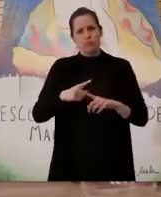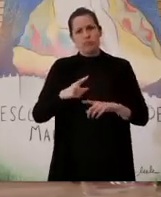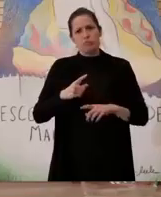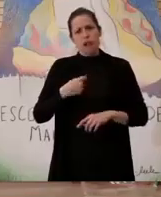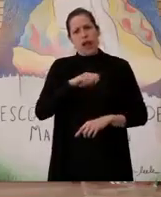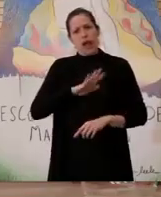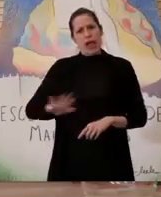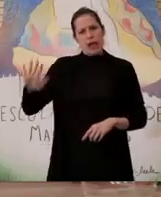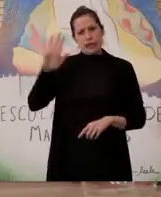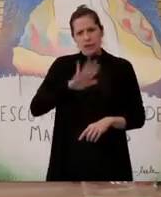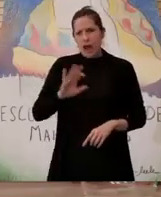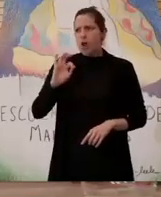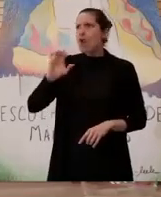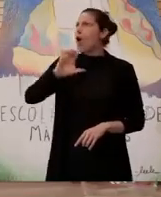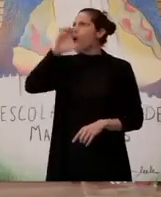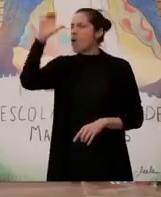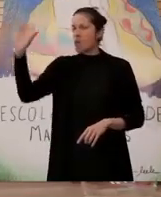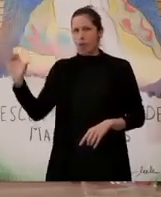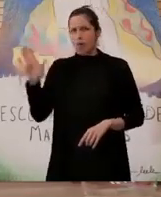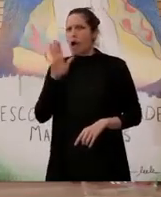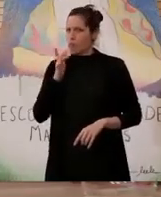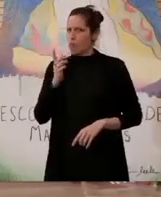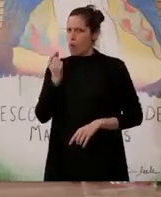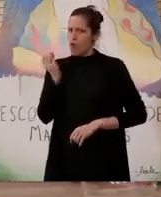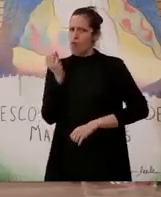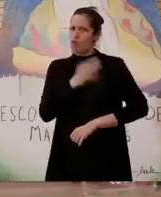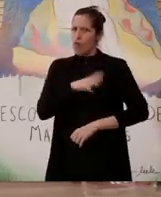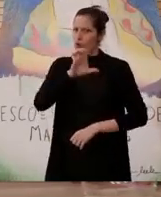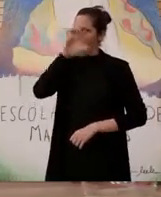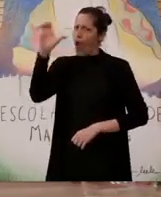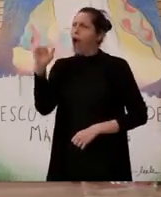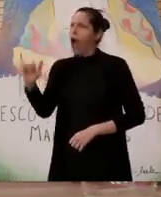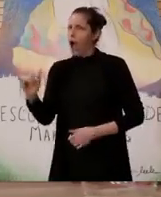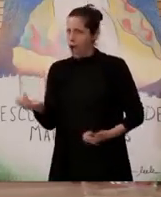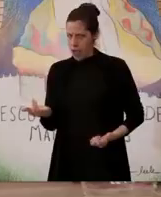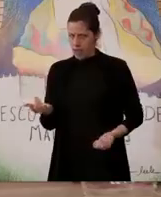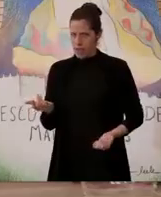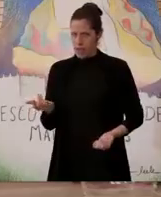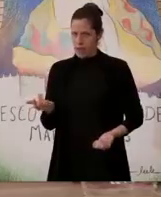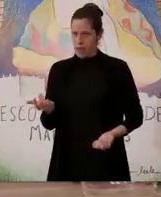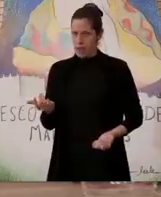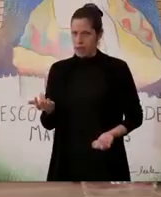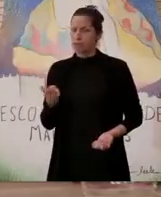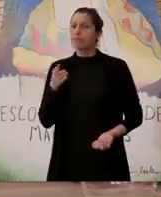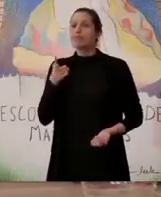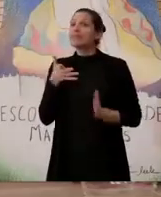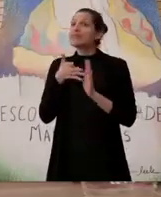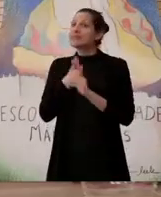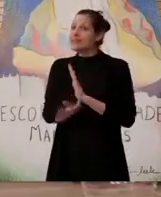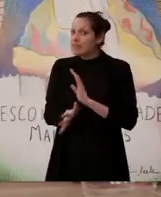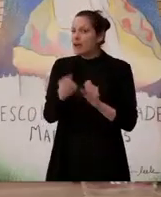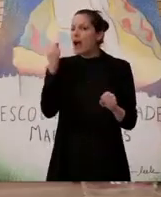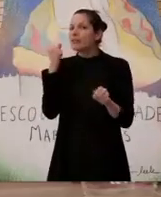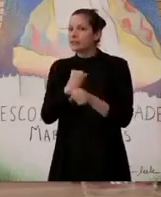existieron muchos fondos europeos muy tose muy tos Bueno pues todo eso da muchísimo trabajo y